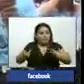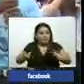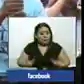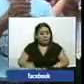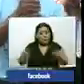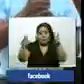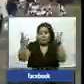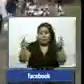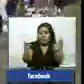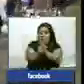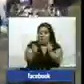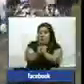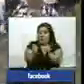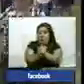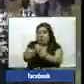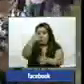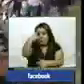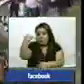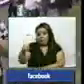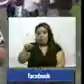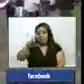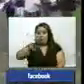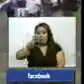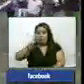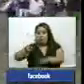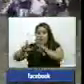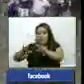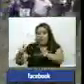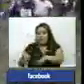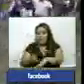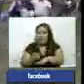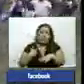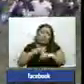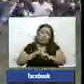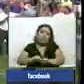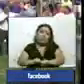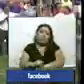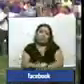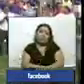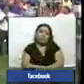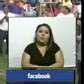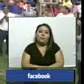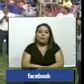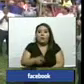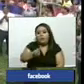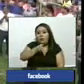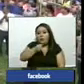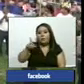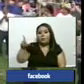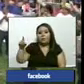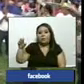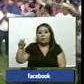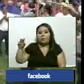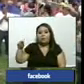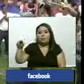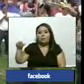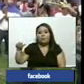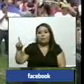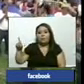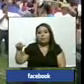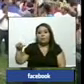marco de la crisis sociopolítica, 328 personas han perdido la vida. Donaldo Hernández, Voz de